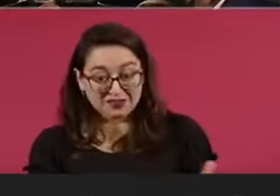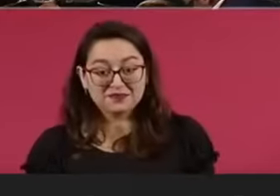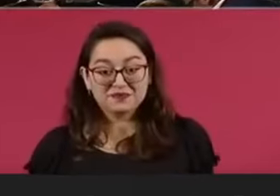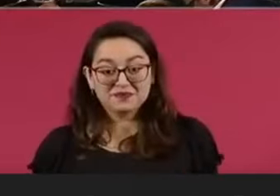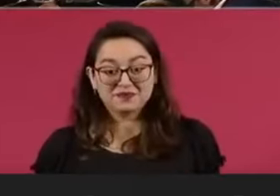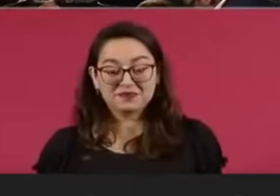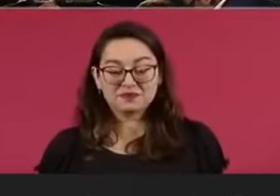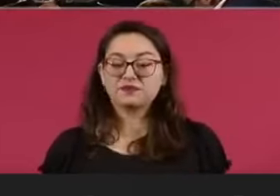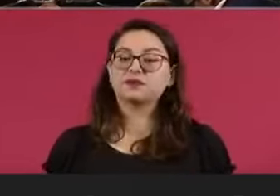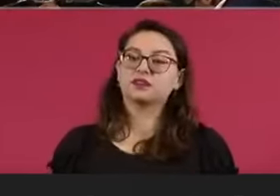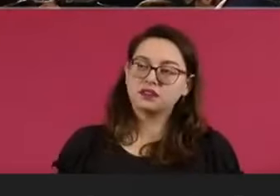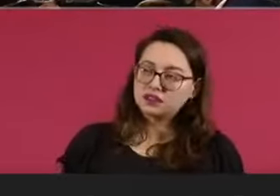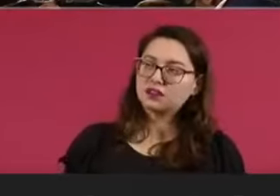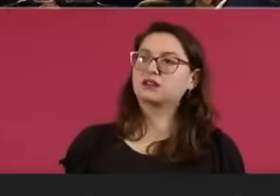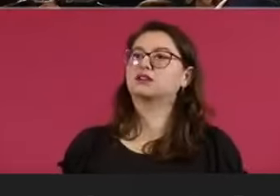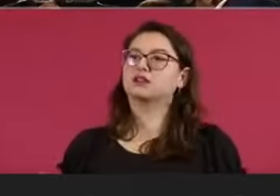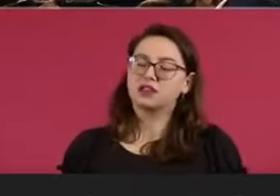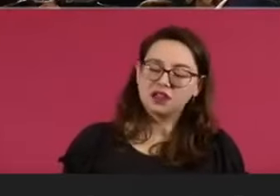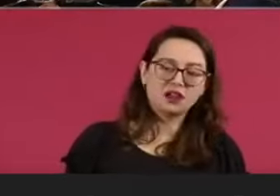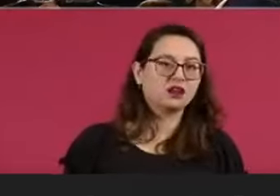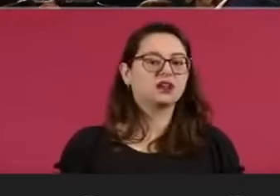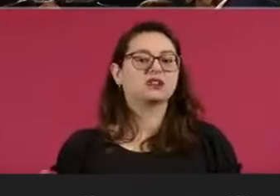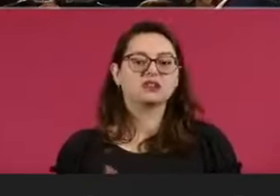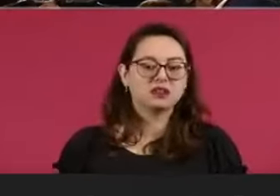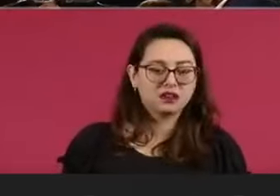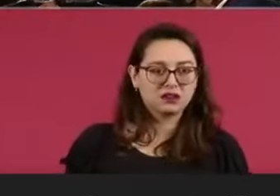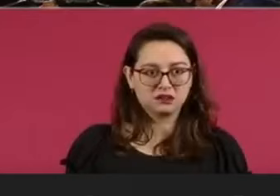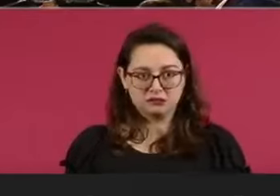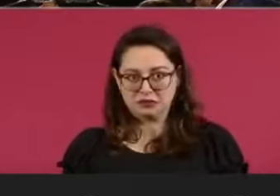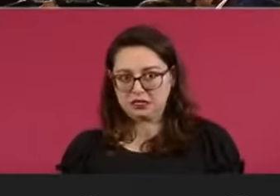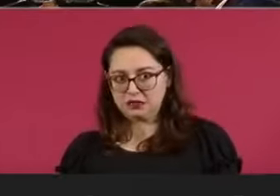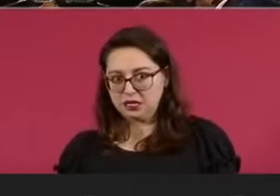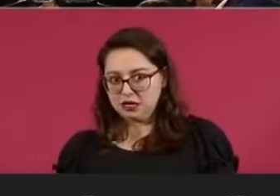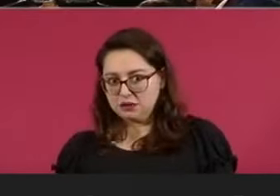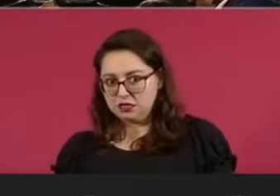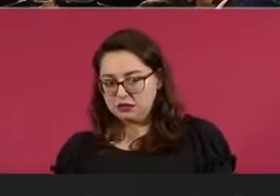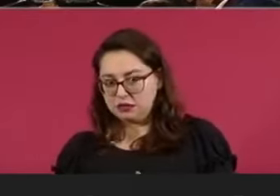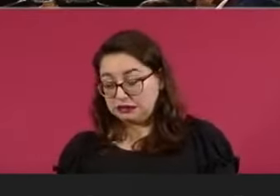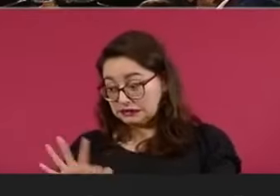Y todos los días tenemos que estar pendientes,